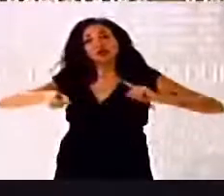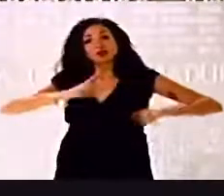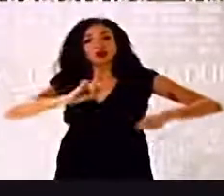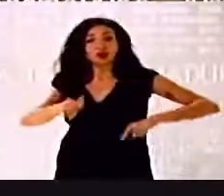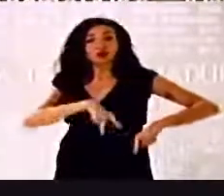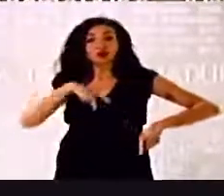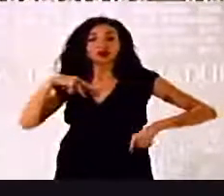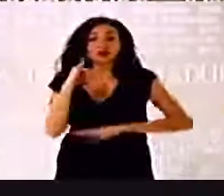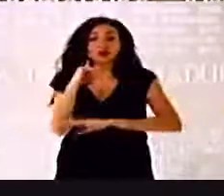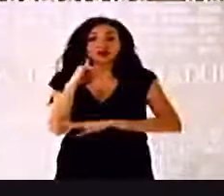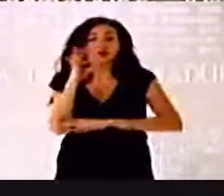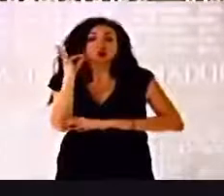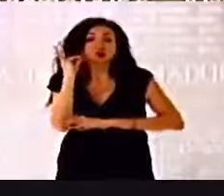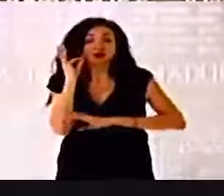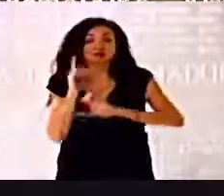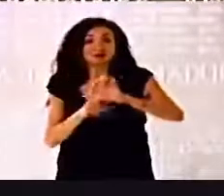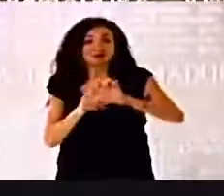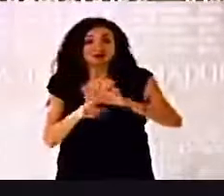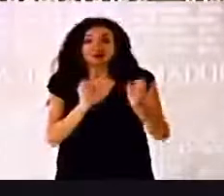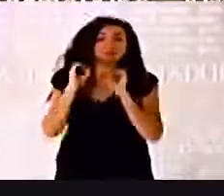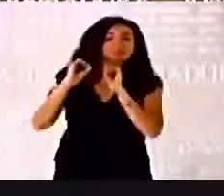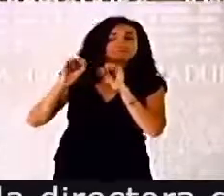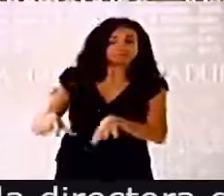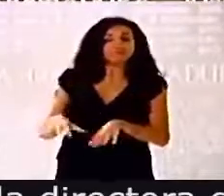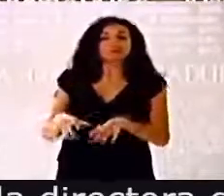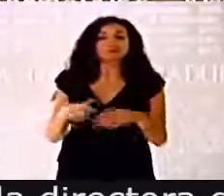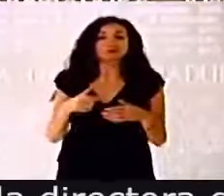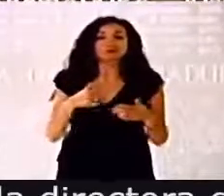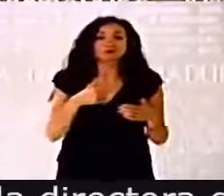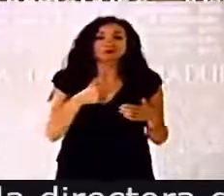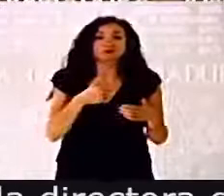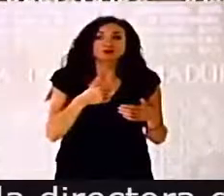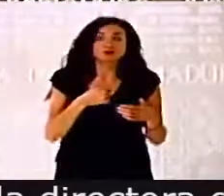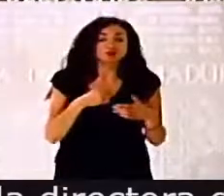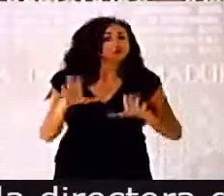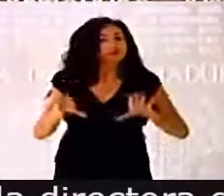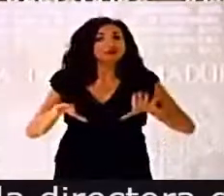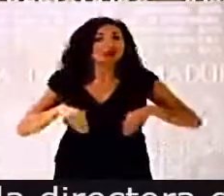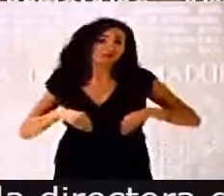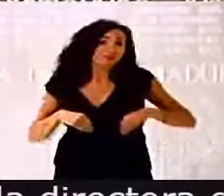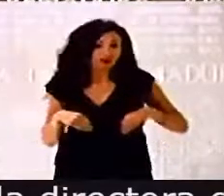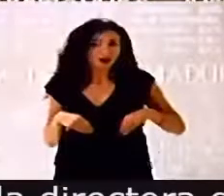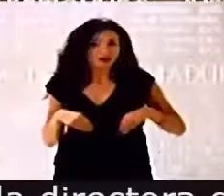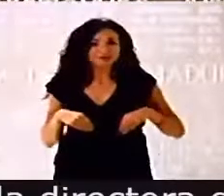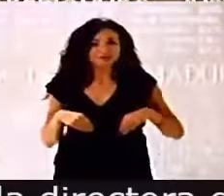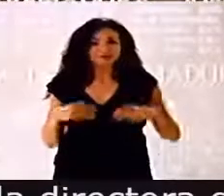de la Mujer de Extremadura, dimisión que entenderán que tengo que aceptar y desearle